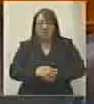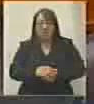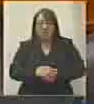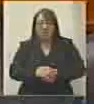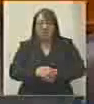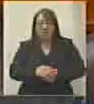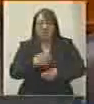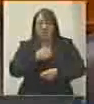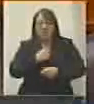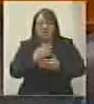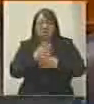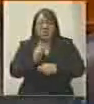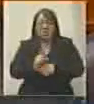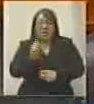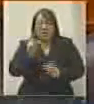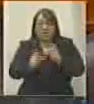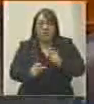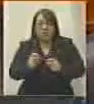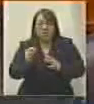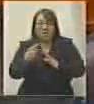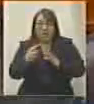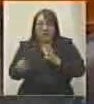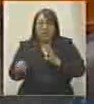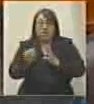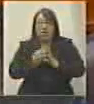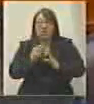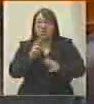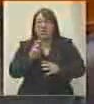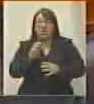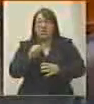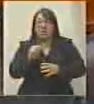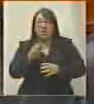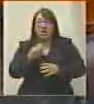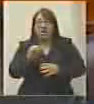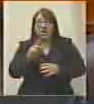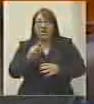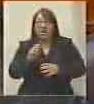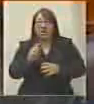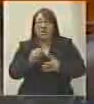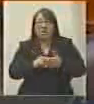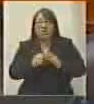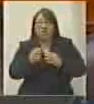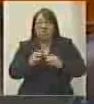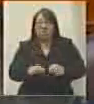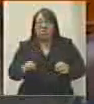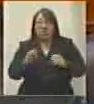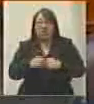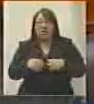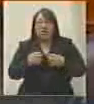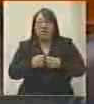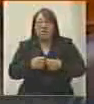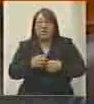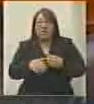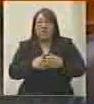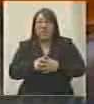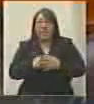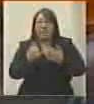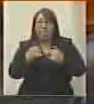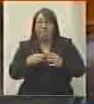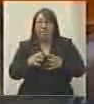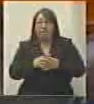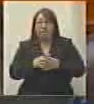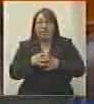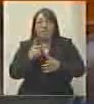Educación. El personal a registrar en el RENACADEP previamente debe figurar en el aplicativo